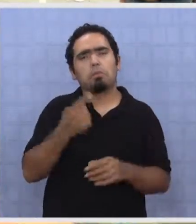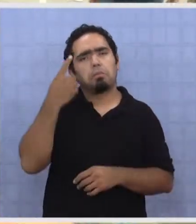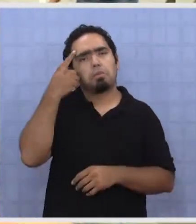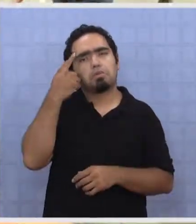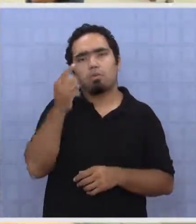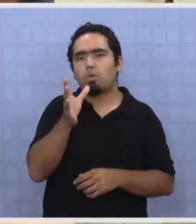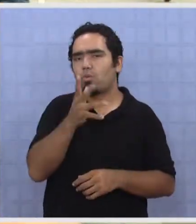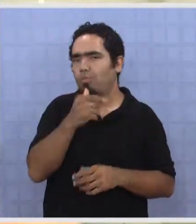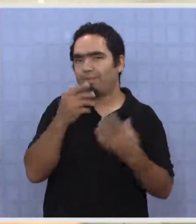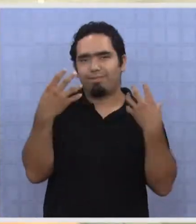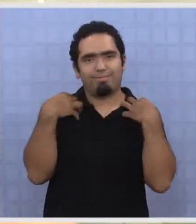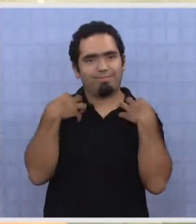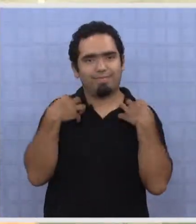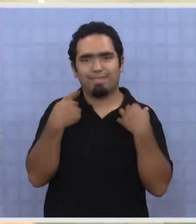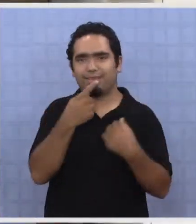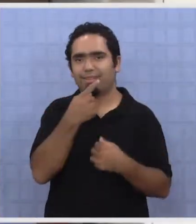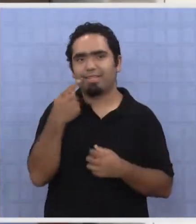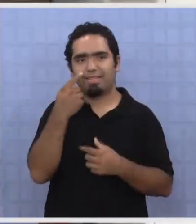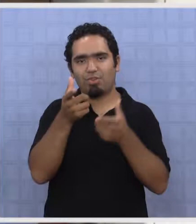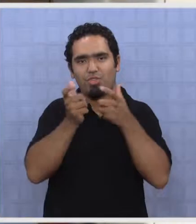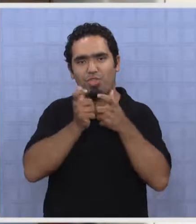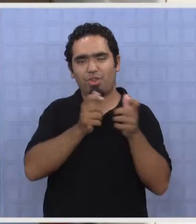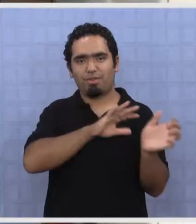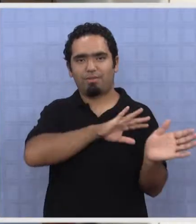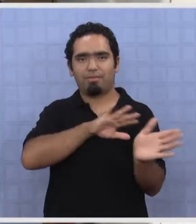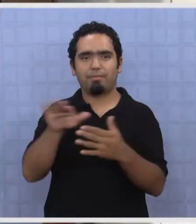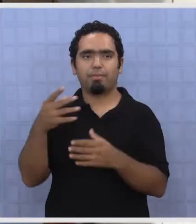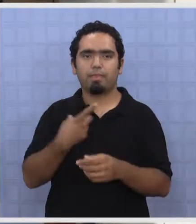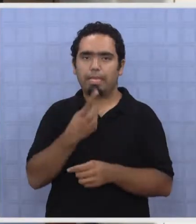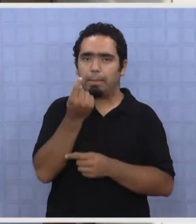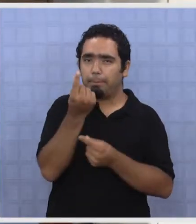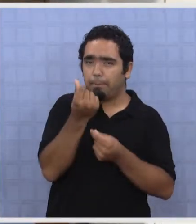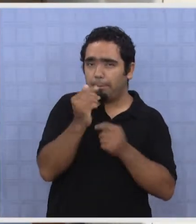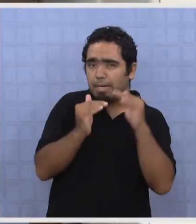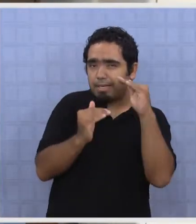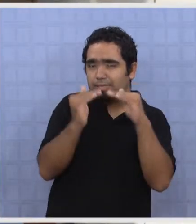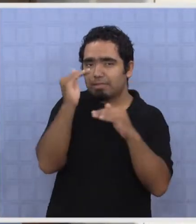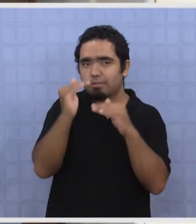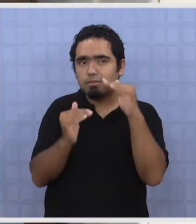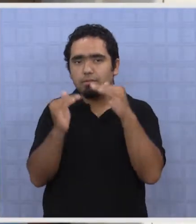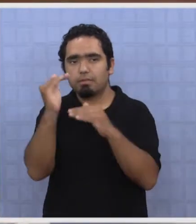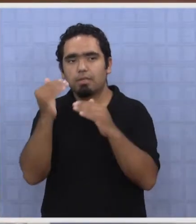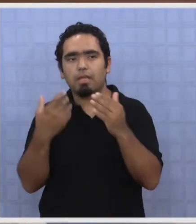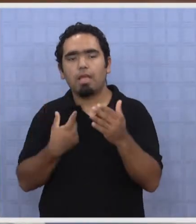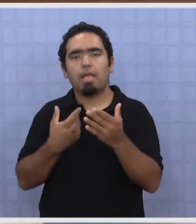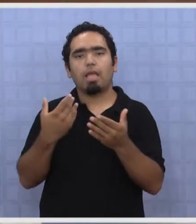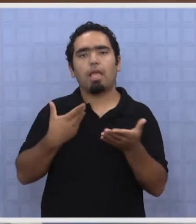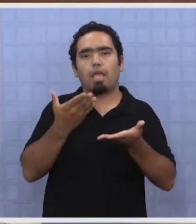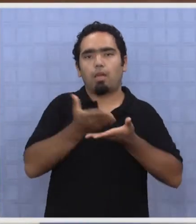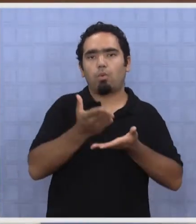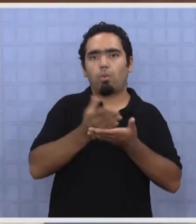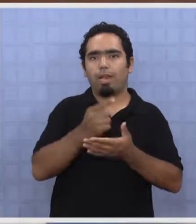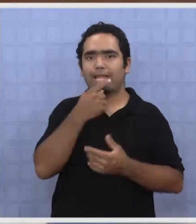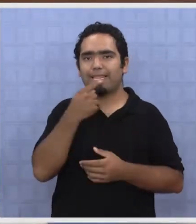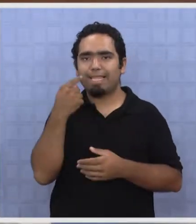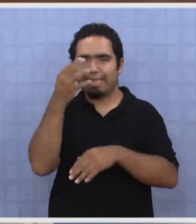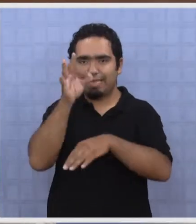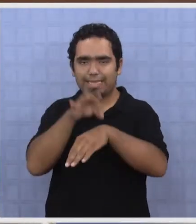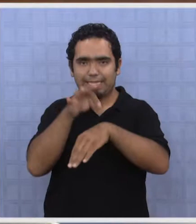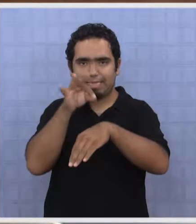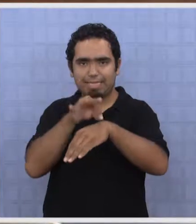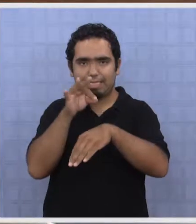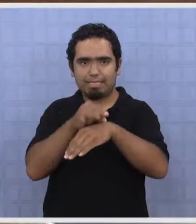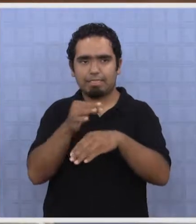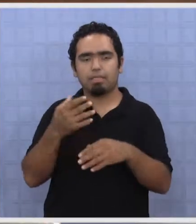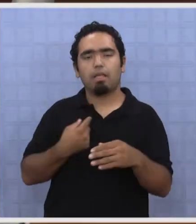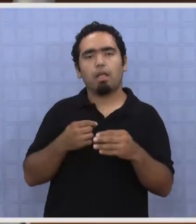muy responsables con el asunto de los dientes. En cuanto a los precios, estos son fijados por el Colegio de Dentistas de Chile y se relacionan